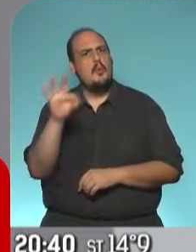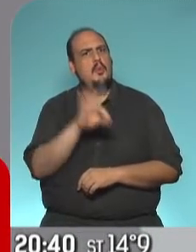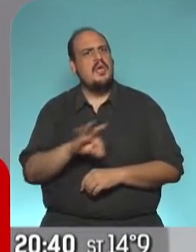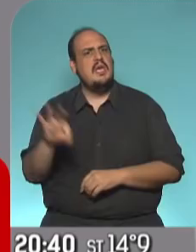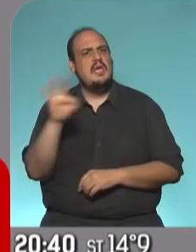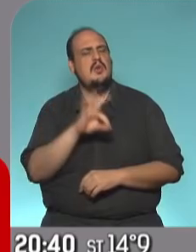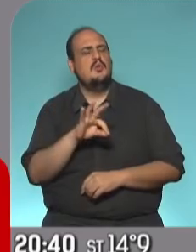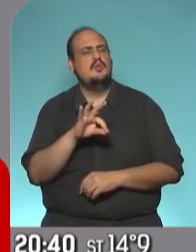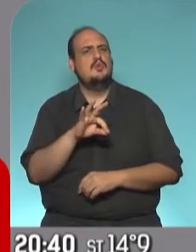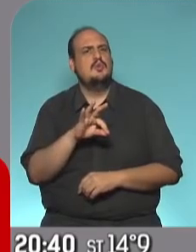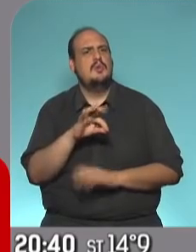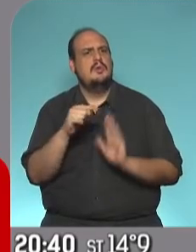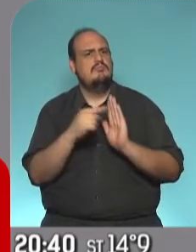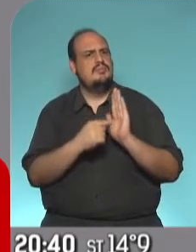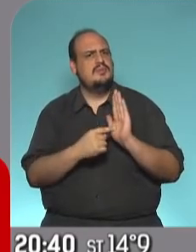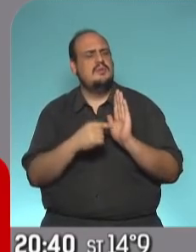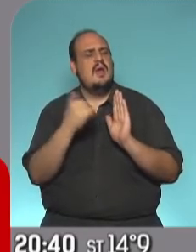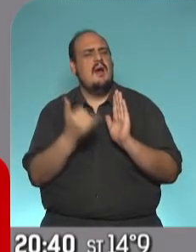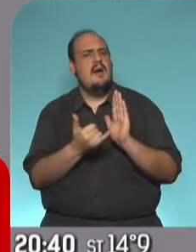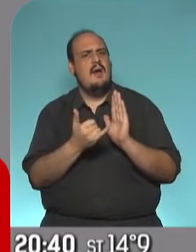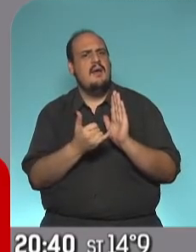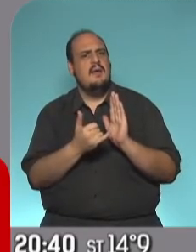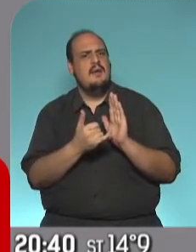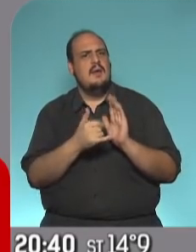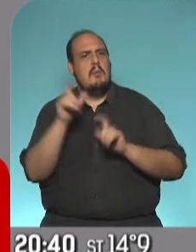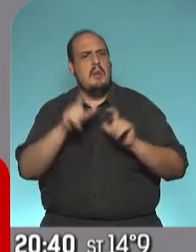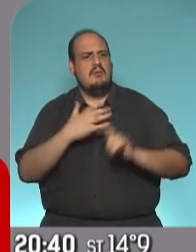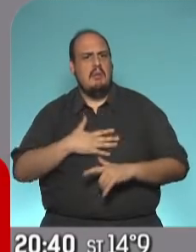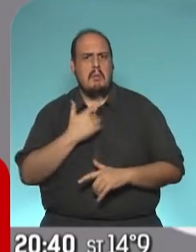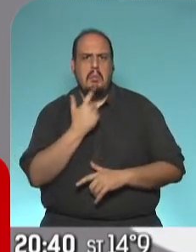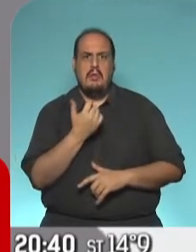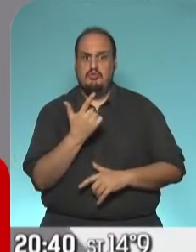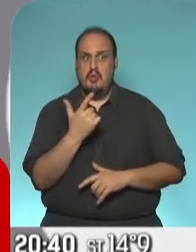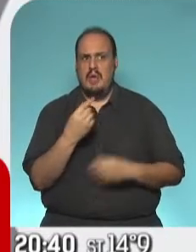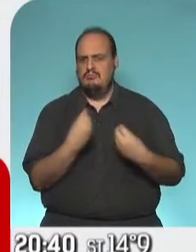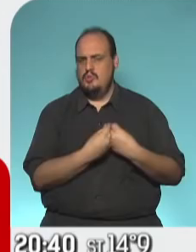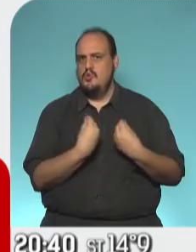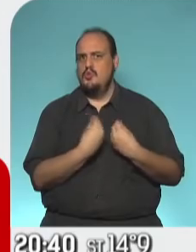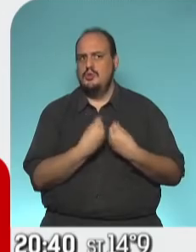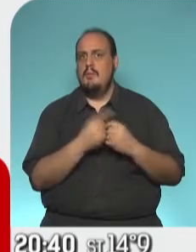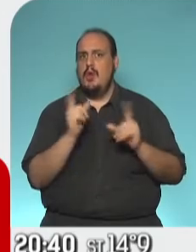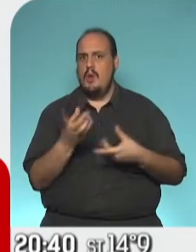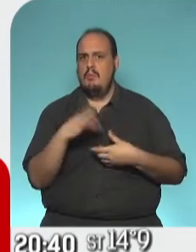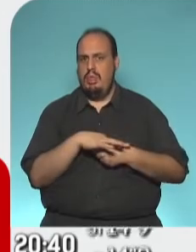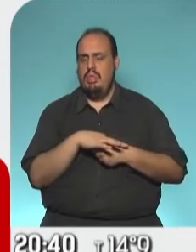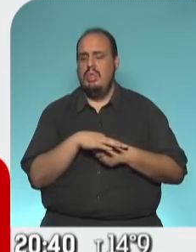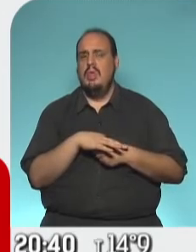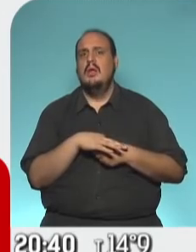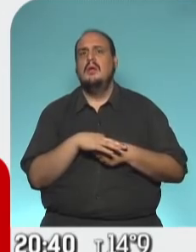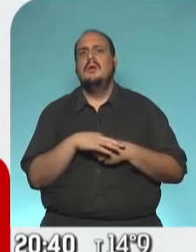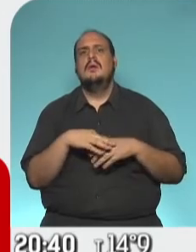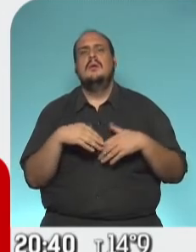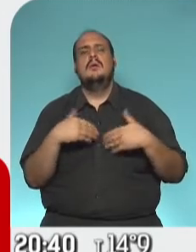entre tantas cosas una enorme cantidad de personas asintomáticas, hace que le plantee el siguiente escenario. ¿Qué es lo